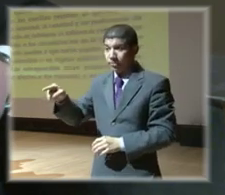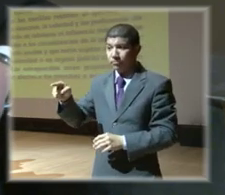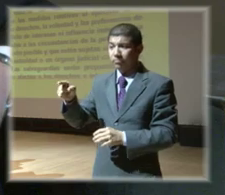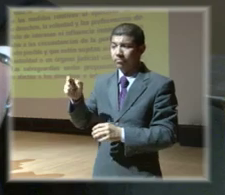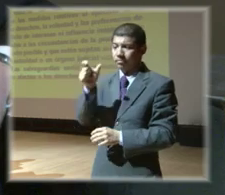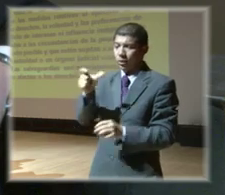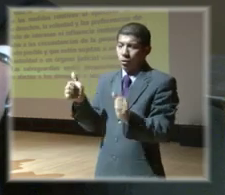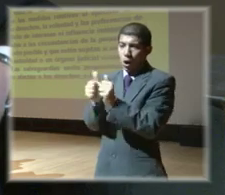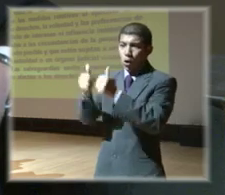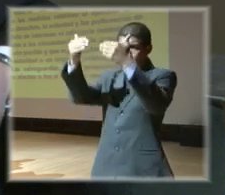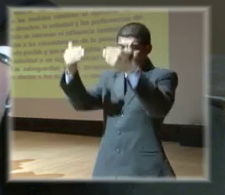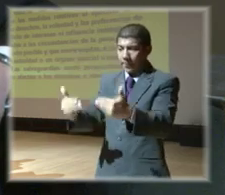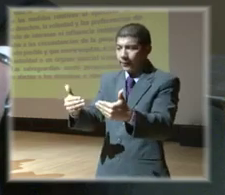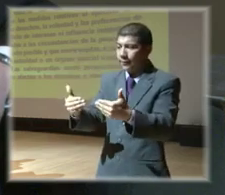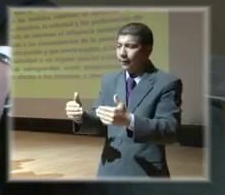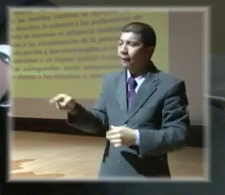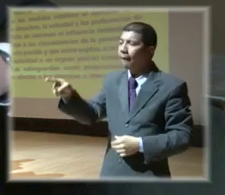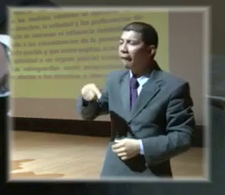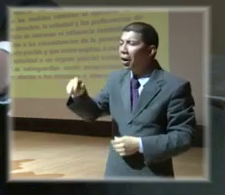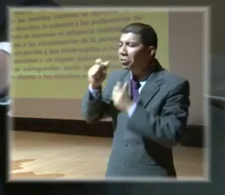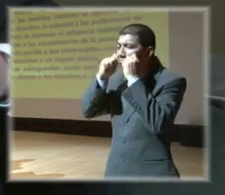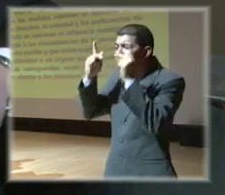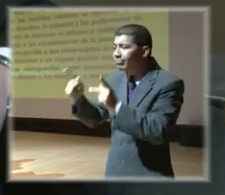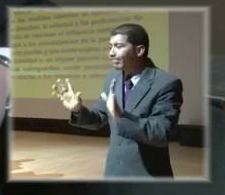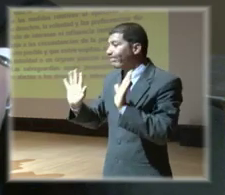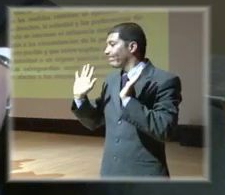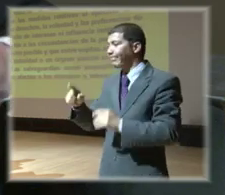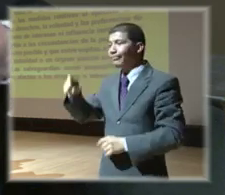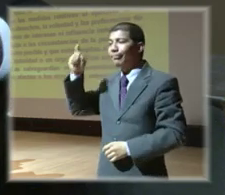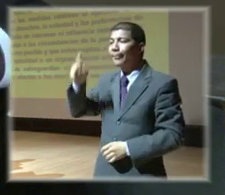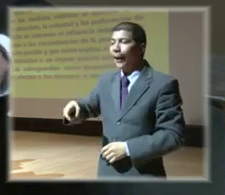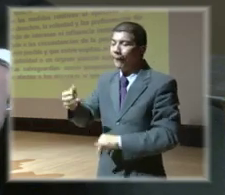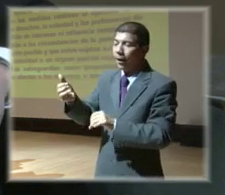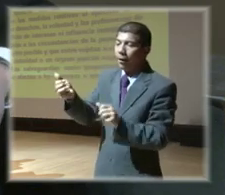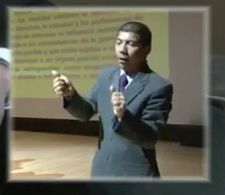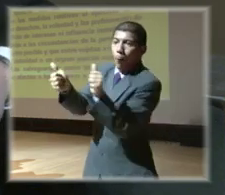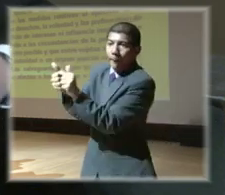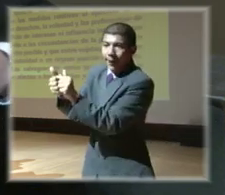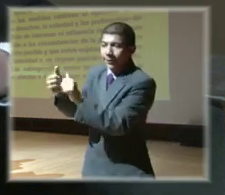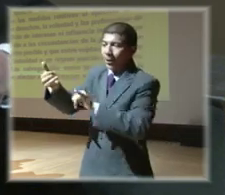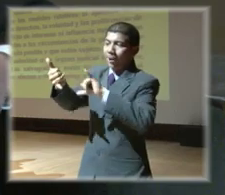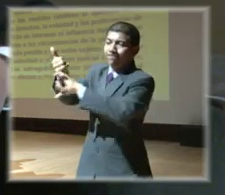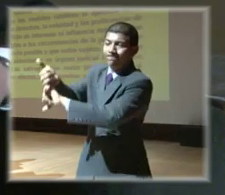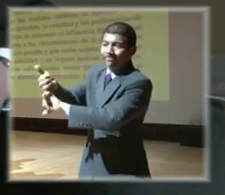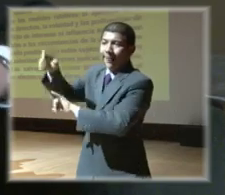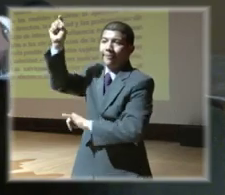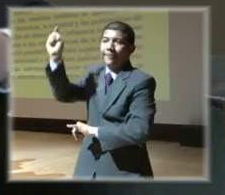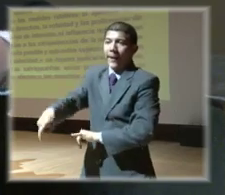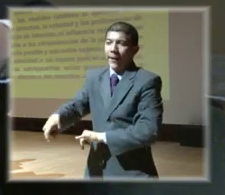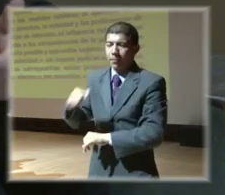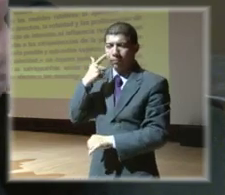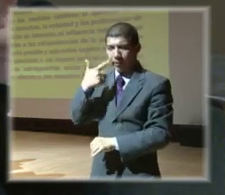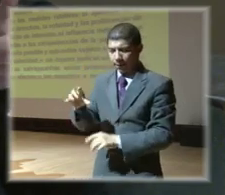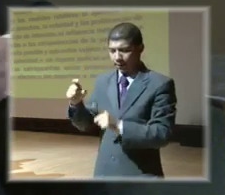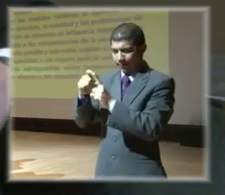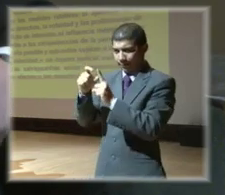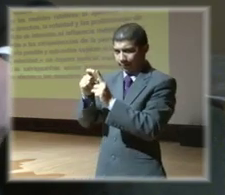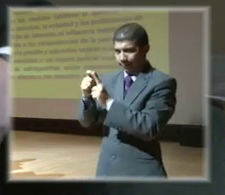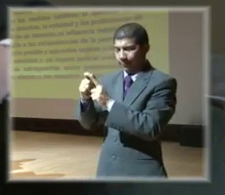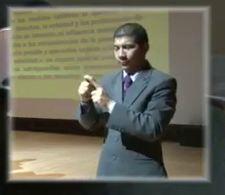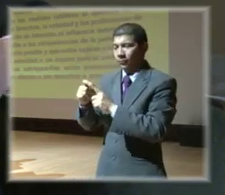con discapacidad, son personas que obligatoriamente requieren de otra persona que decida por ellas, ¿no? Incluso desde Aristóteles